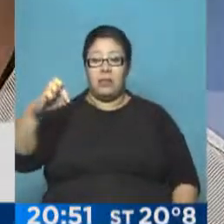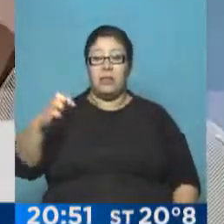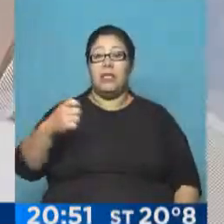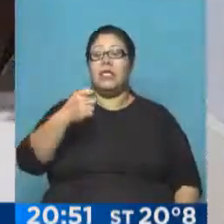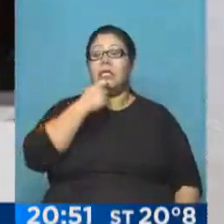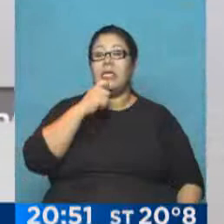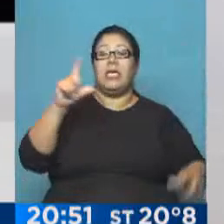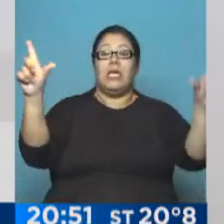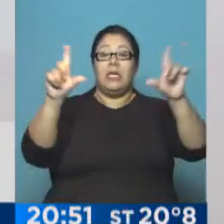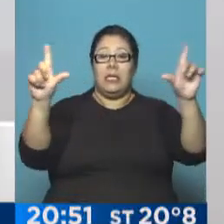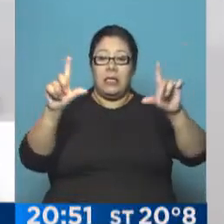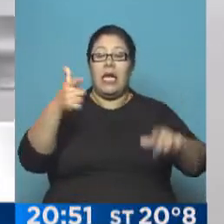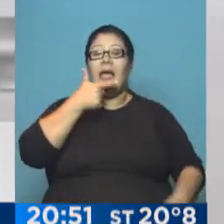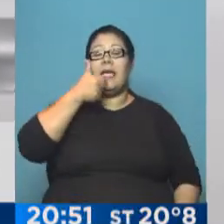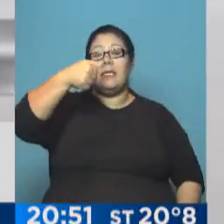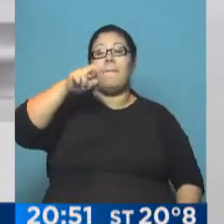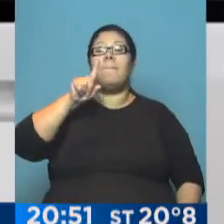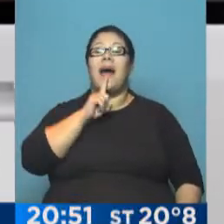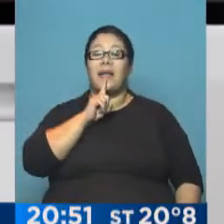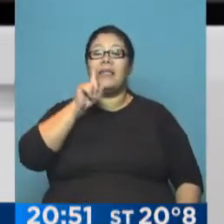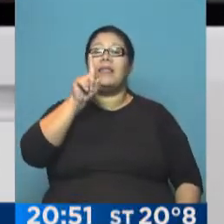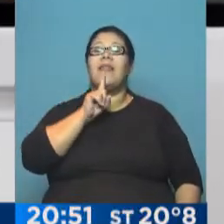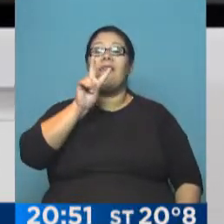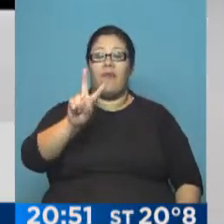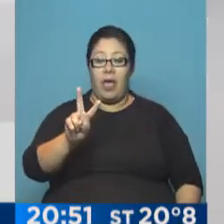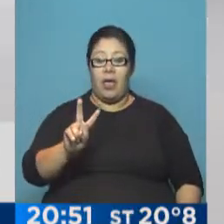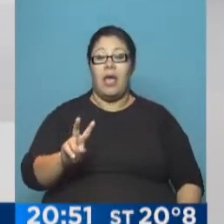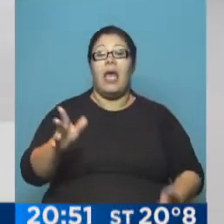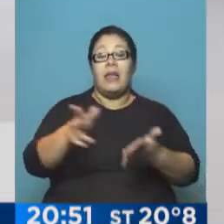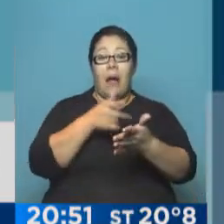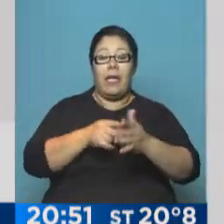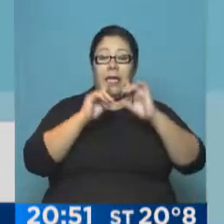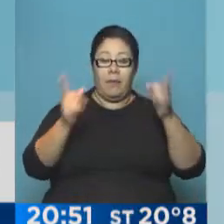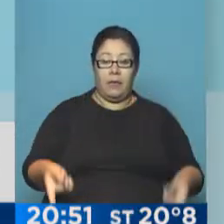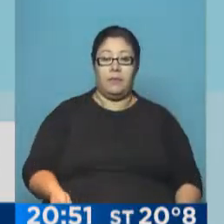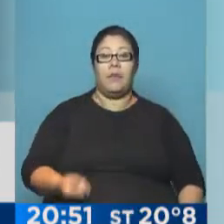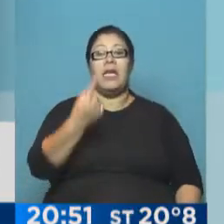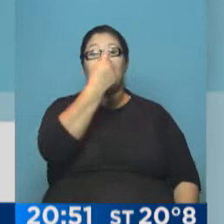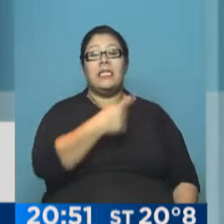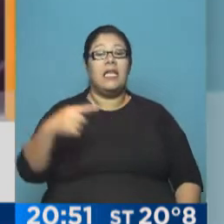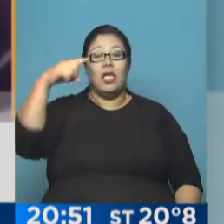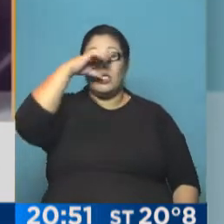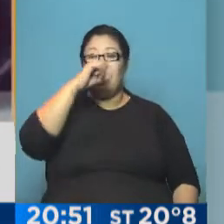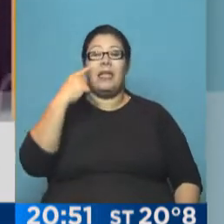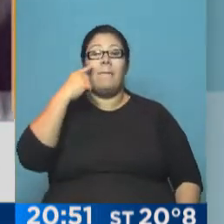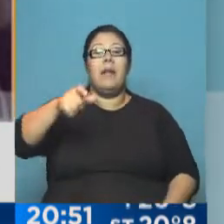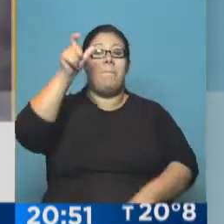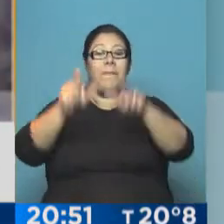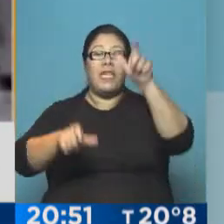tv como para celulares y tabletas la gente en menos de una semana tenemos más de 170 mil usuarios registrados